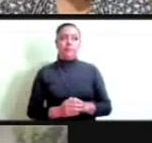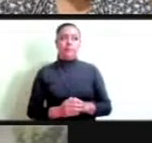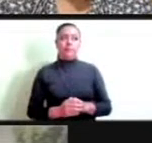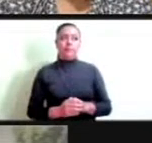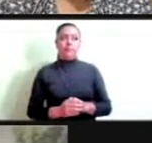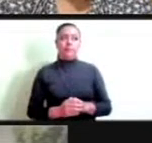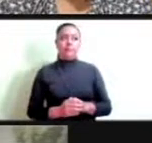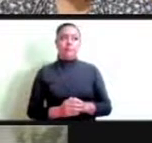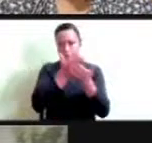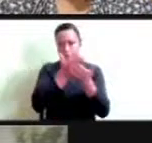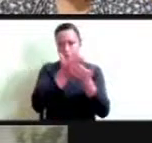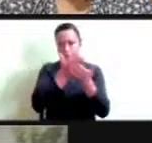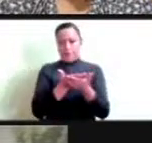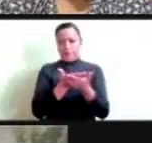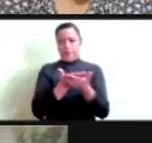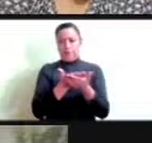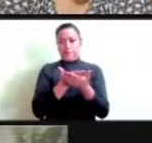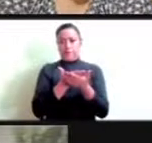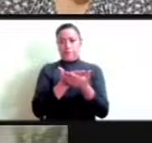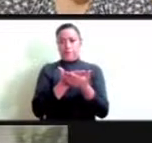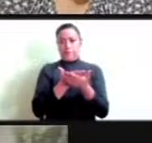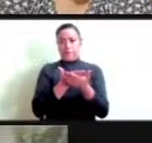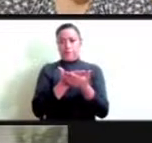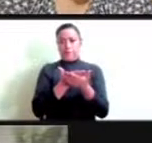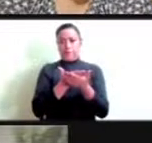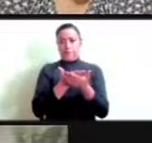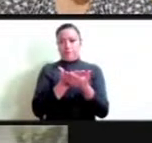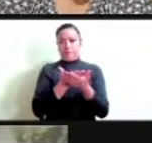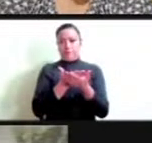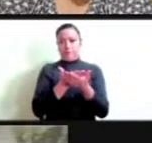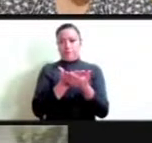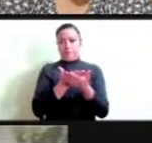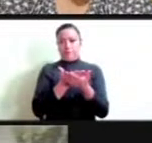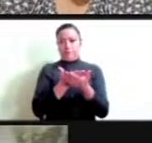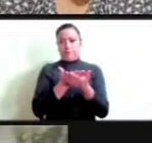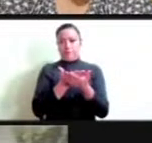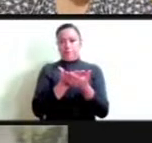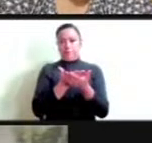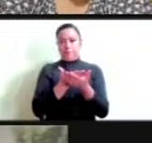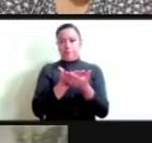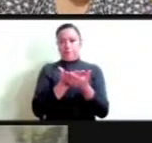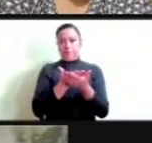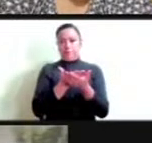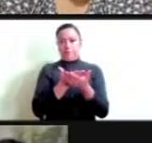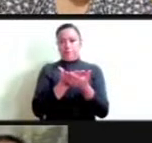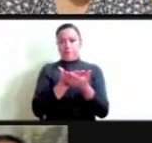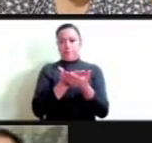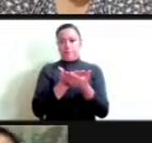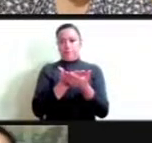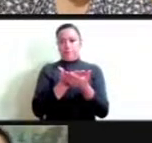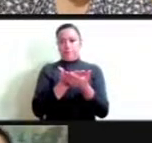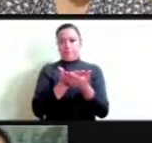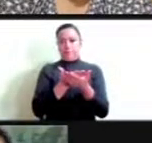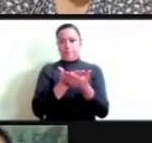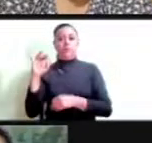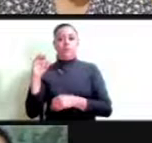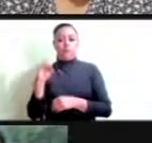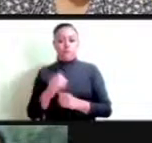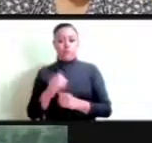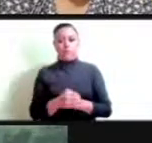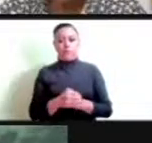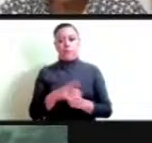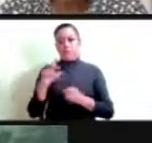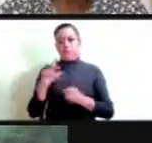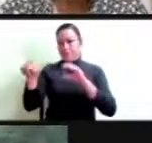iniciativa. Es una iniciativa que presenta el diputado Mauricio Tabe. Me está mandando un mensaje de que le está costando trabajo establecer